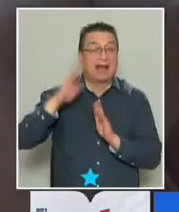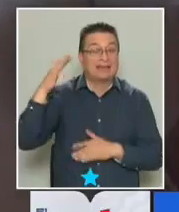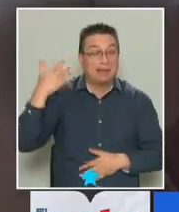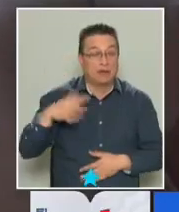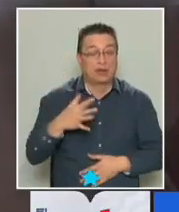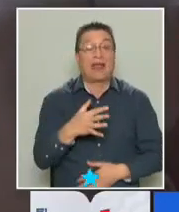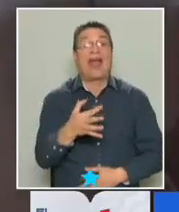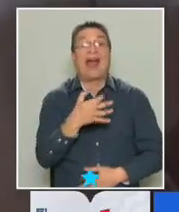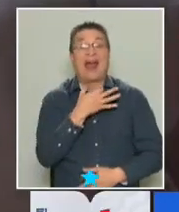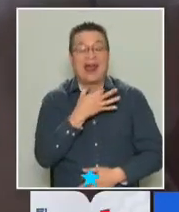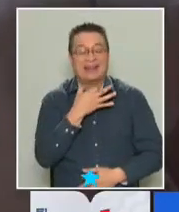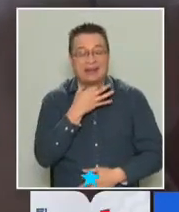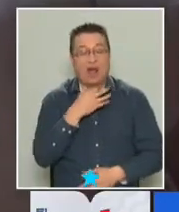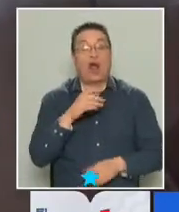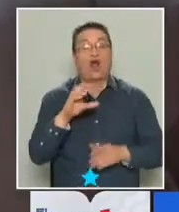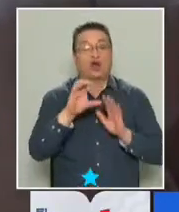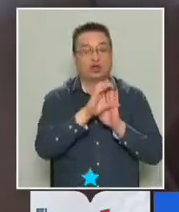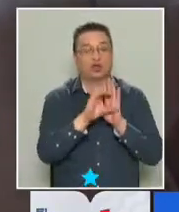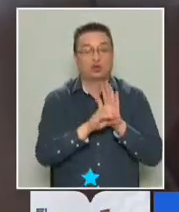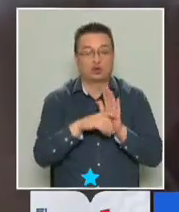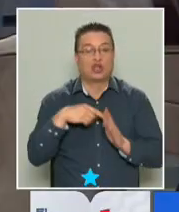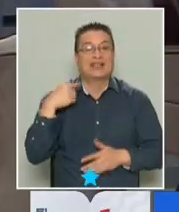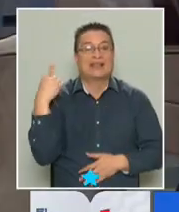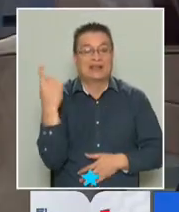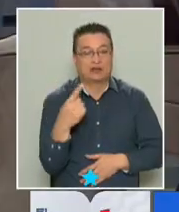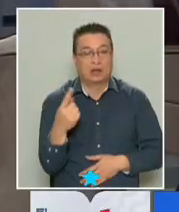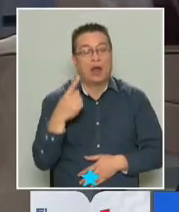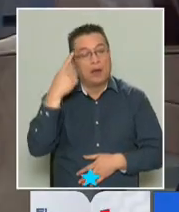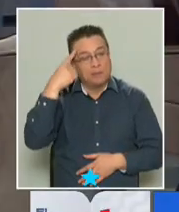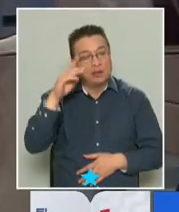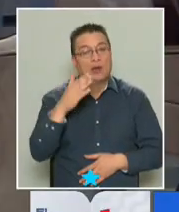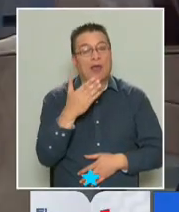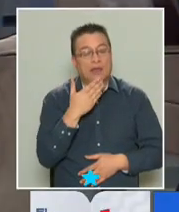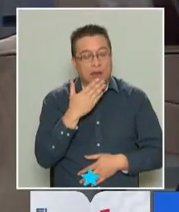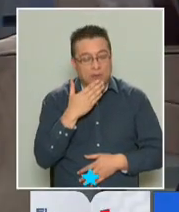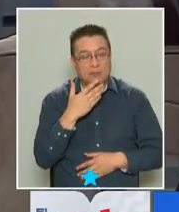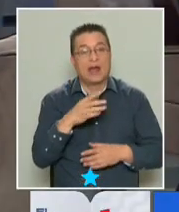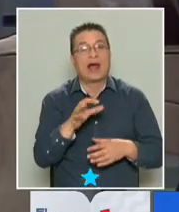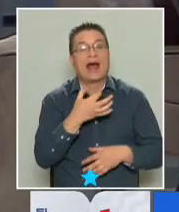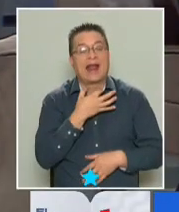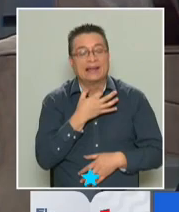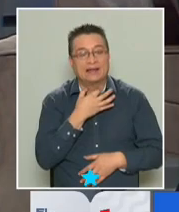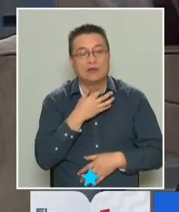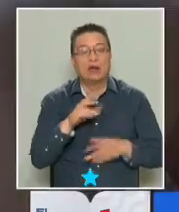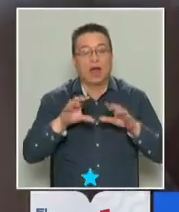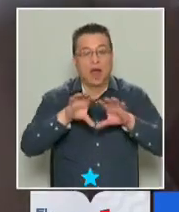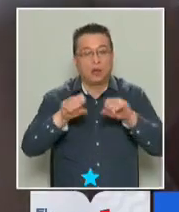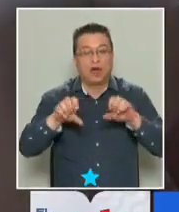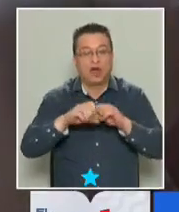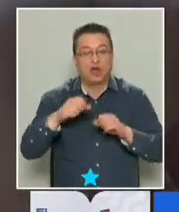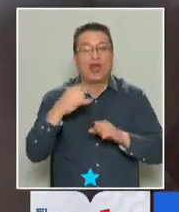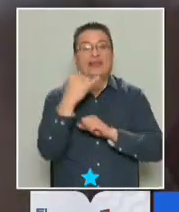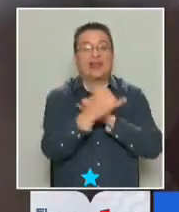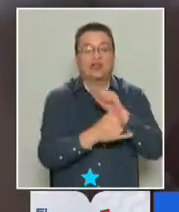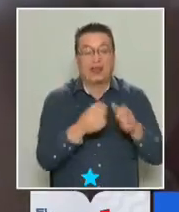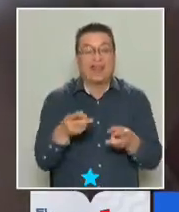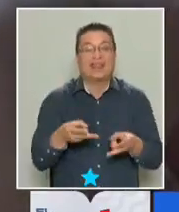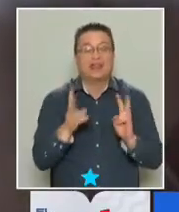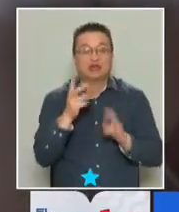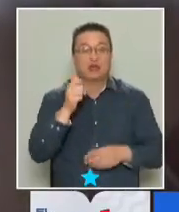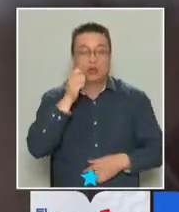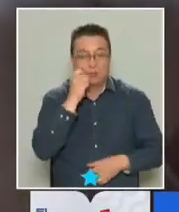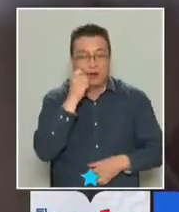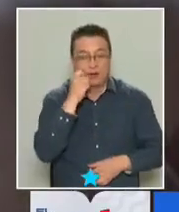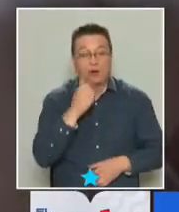garantizados en la constitución nacional pero también con aquellos que están garantizados en los tratados internacionales de derechos humanos eso